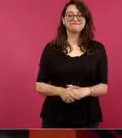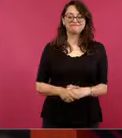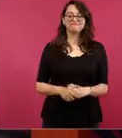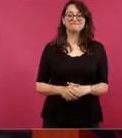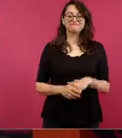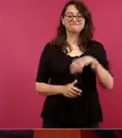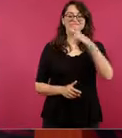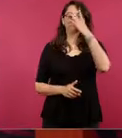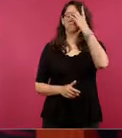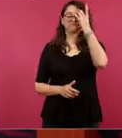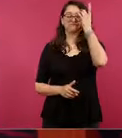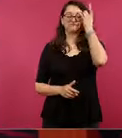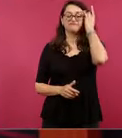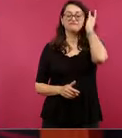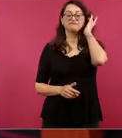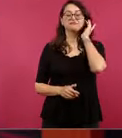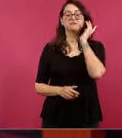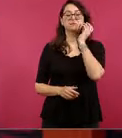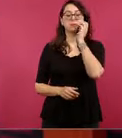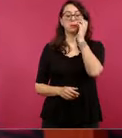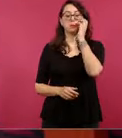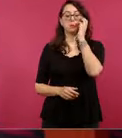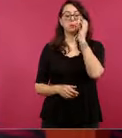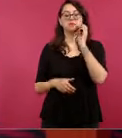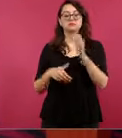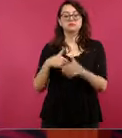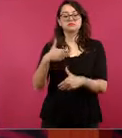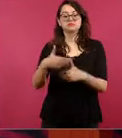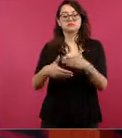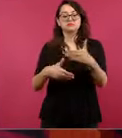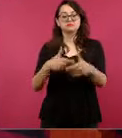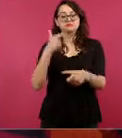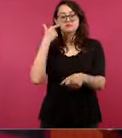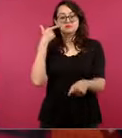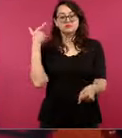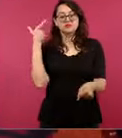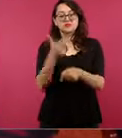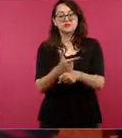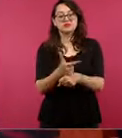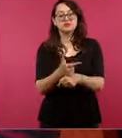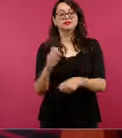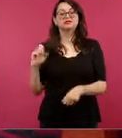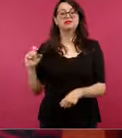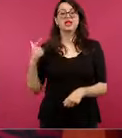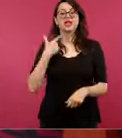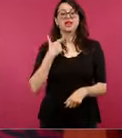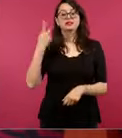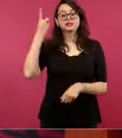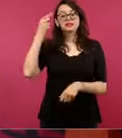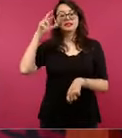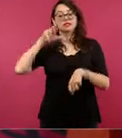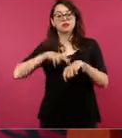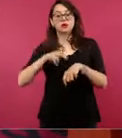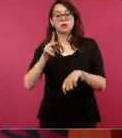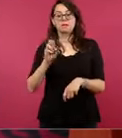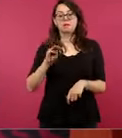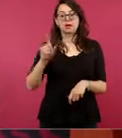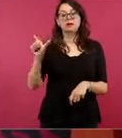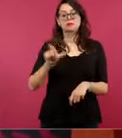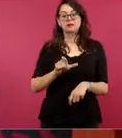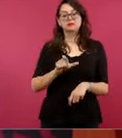como luego se supo cuando declaró el exdirector de Pemex, que habían